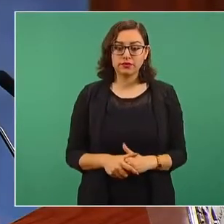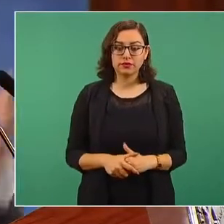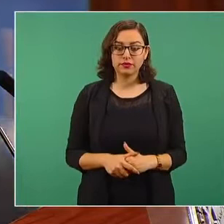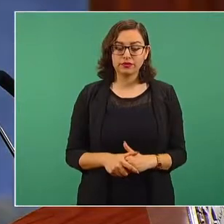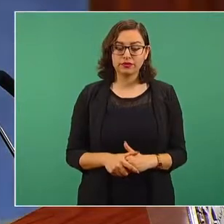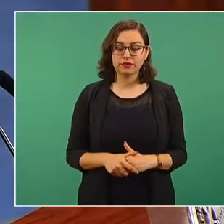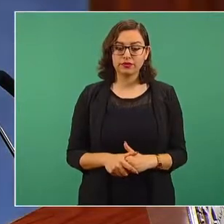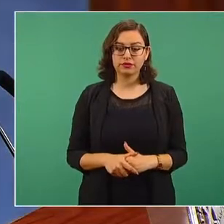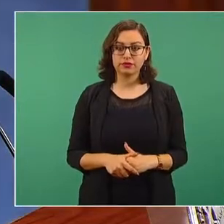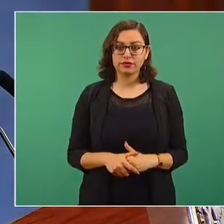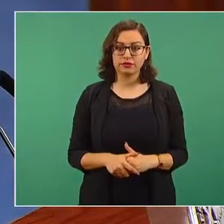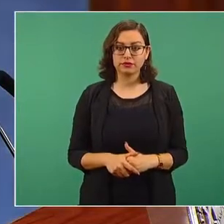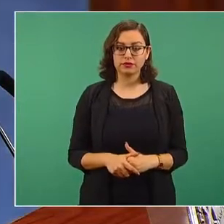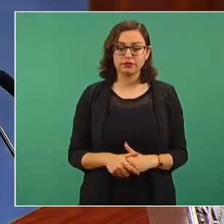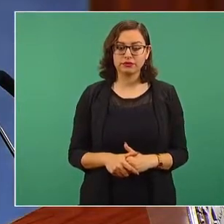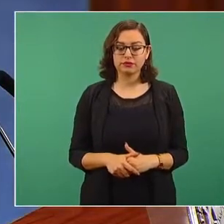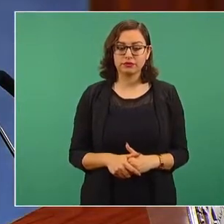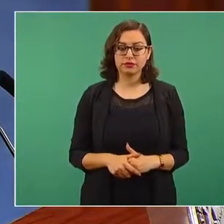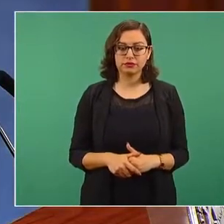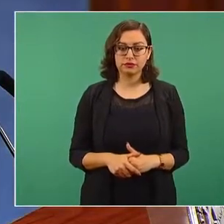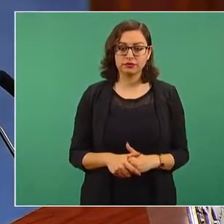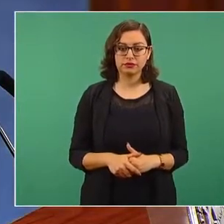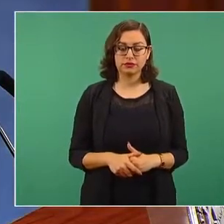O sea, es